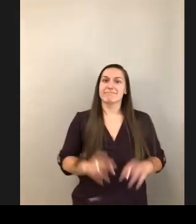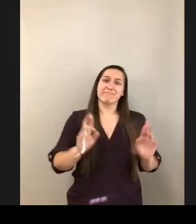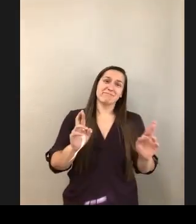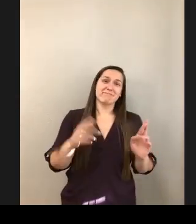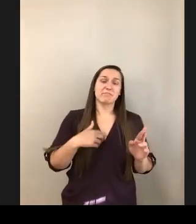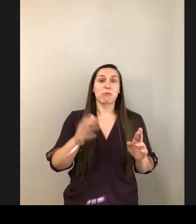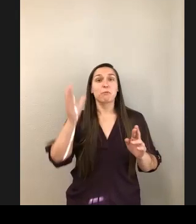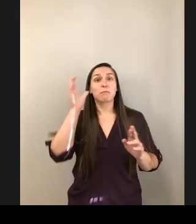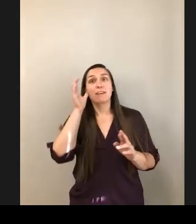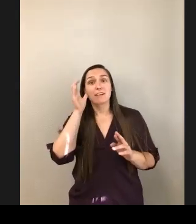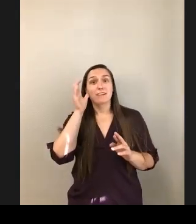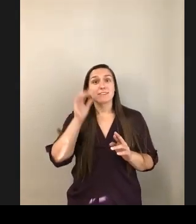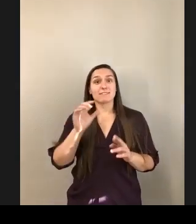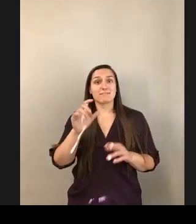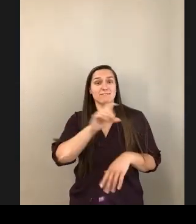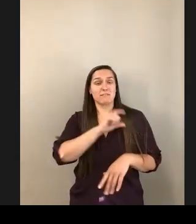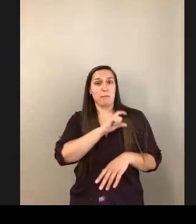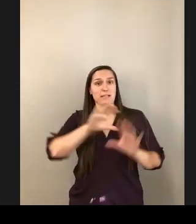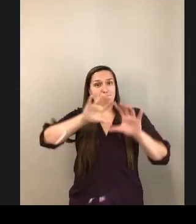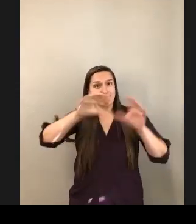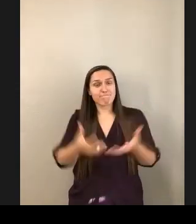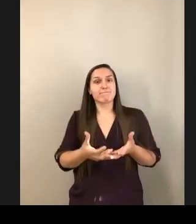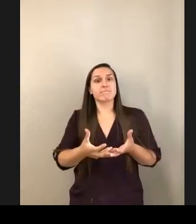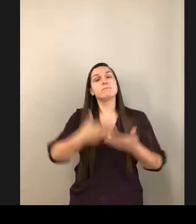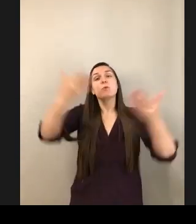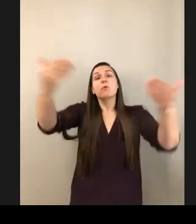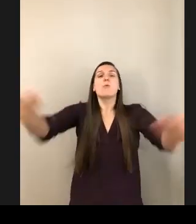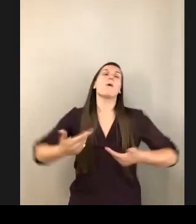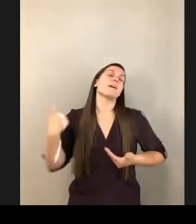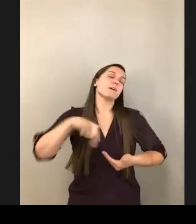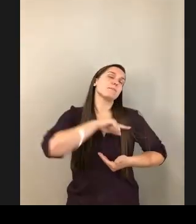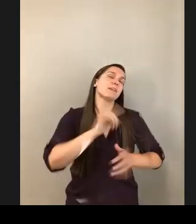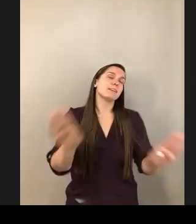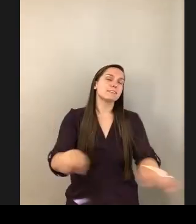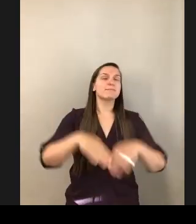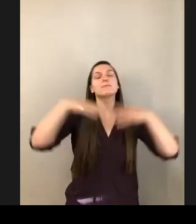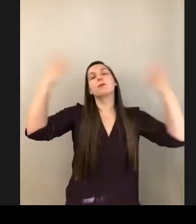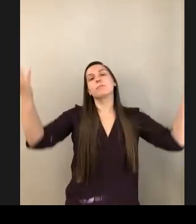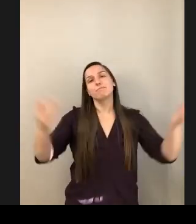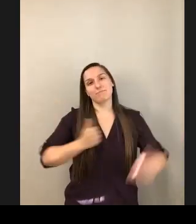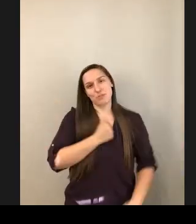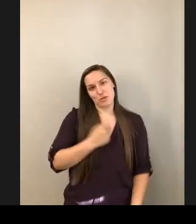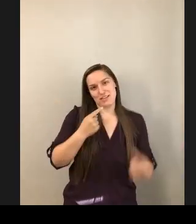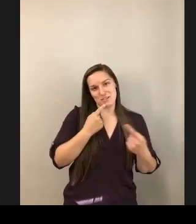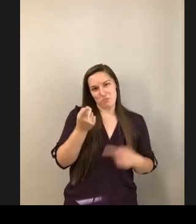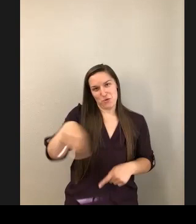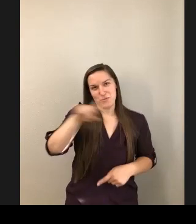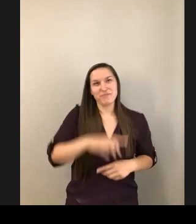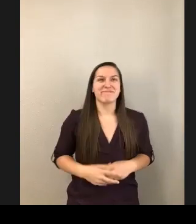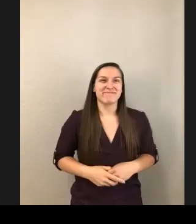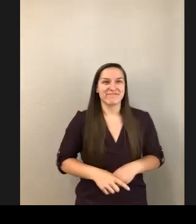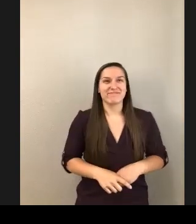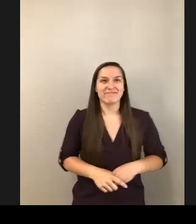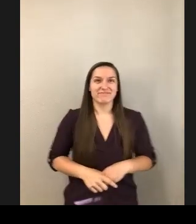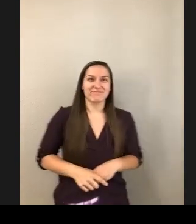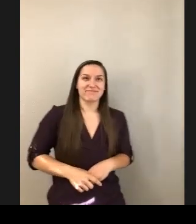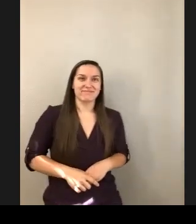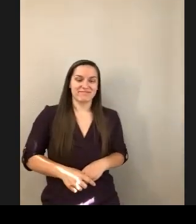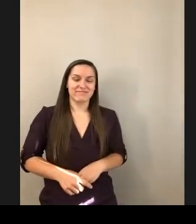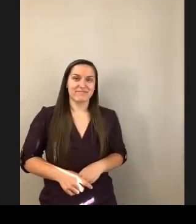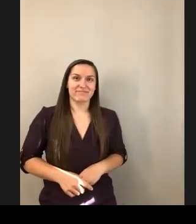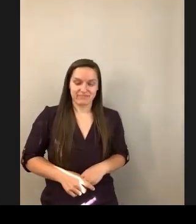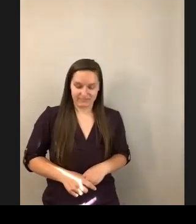Por si acaso quieren escuchar que el sindicato nos dio la